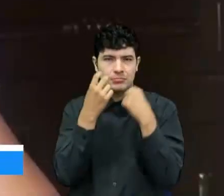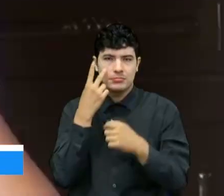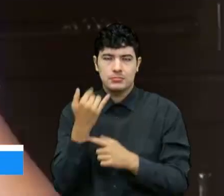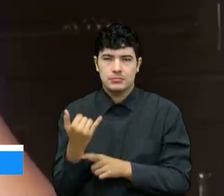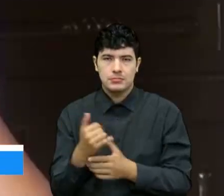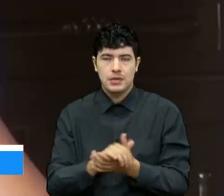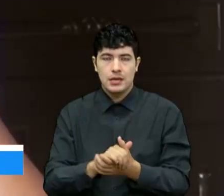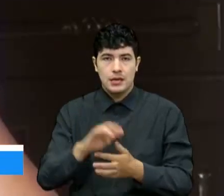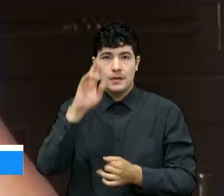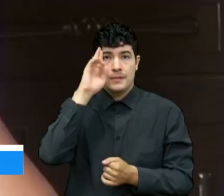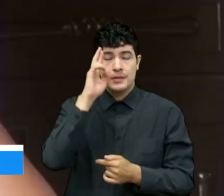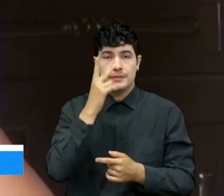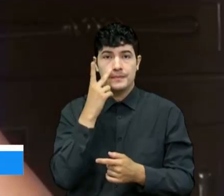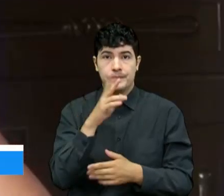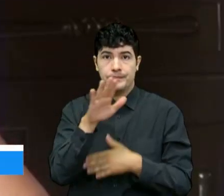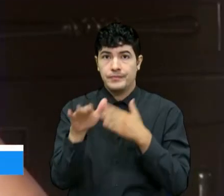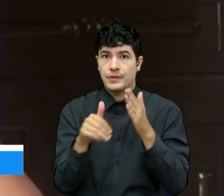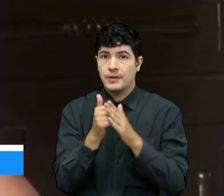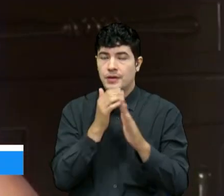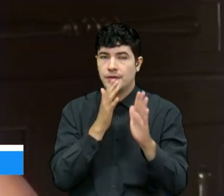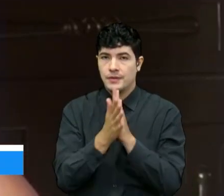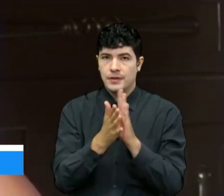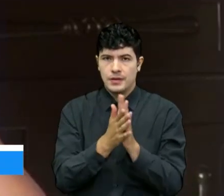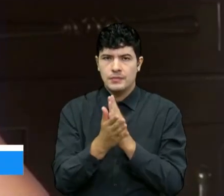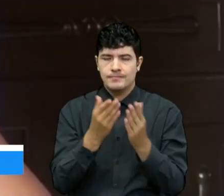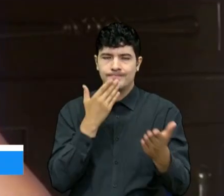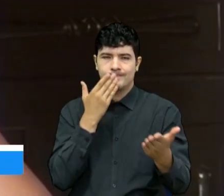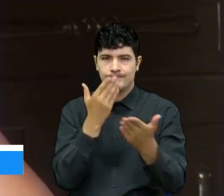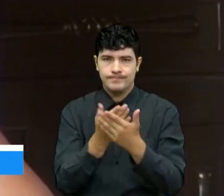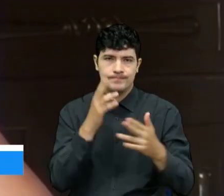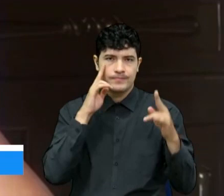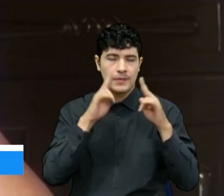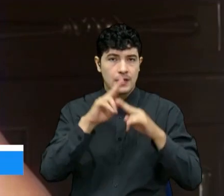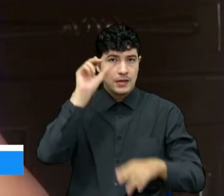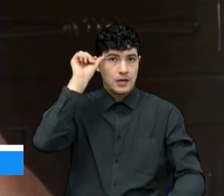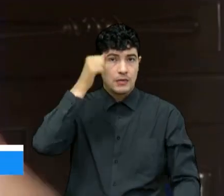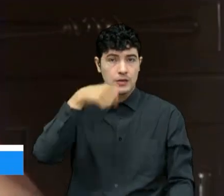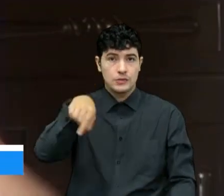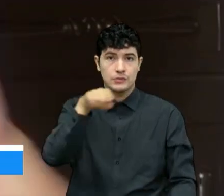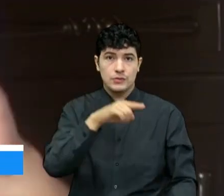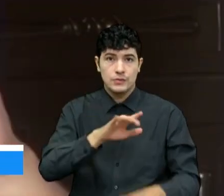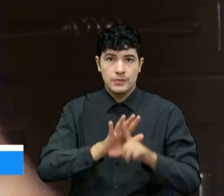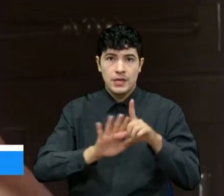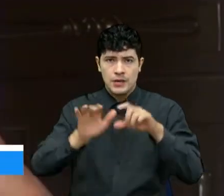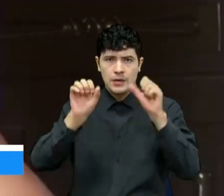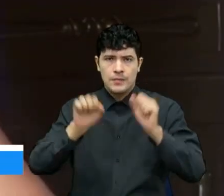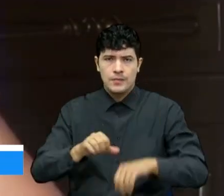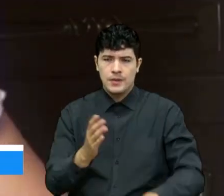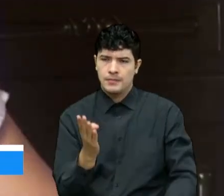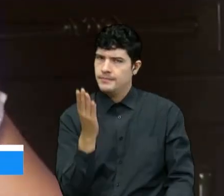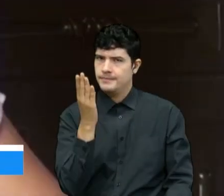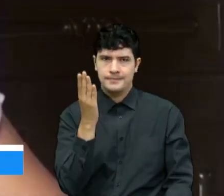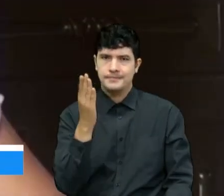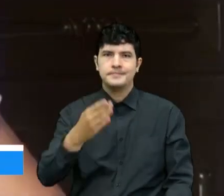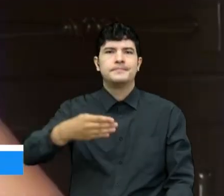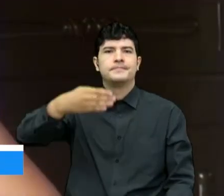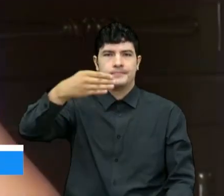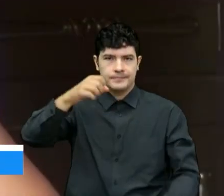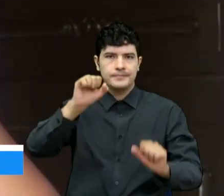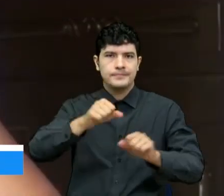A ustedes, gracias por acompañarnos en nuestra sección. No olviden enviar sus videos grabados de forma horizontal al